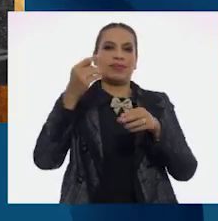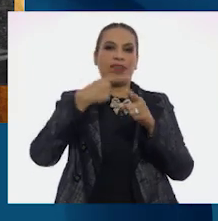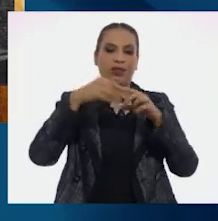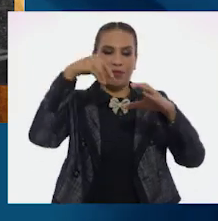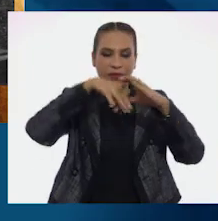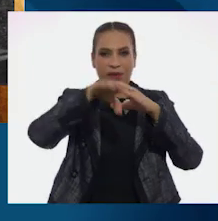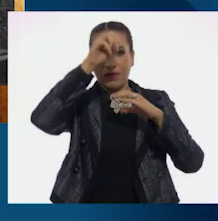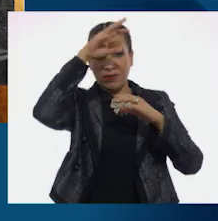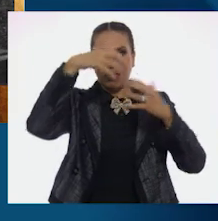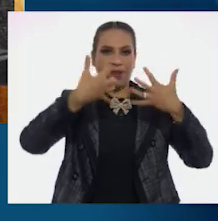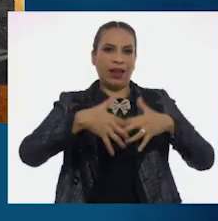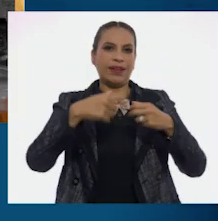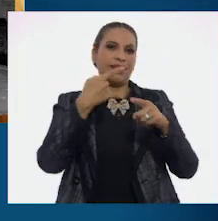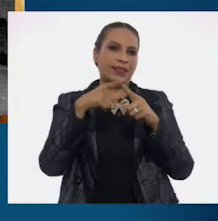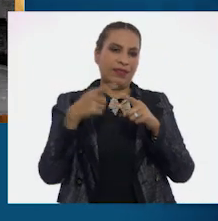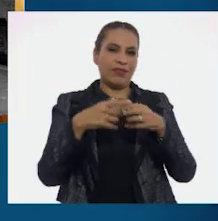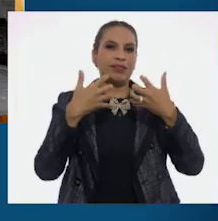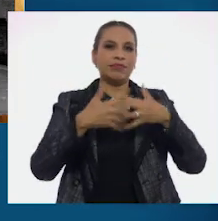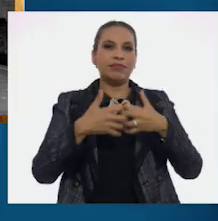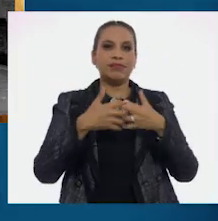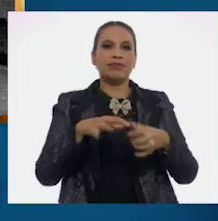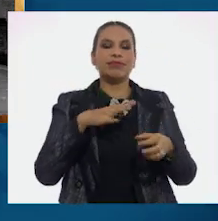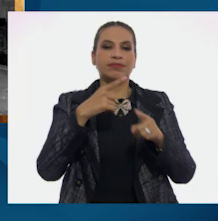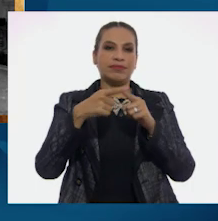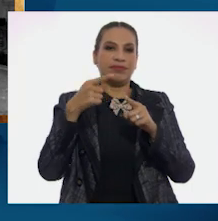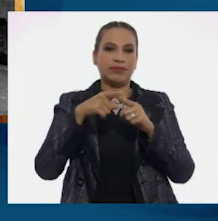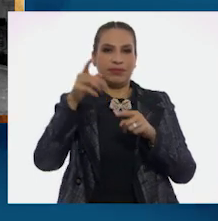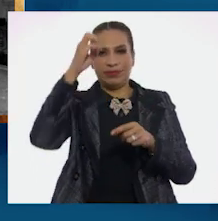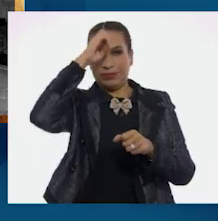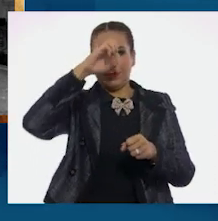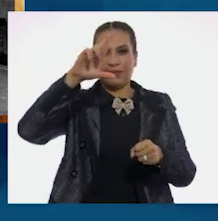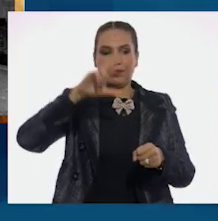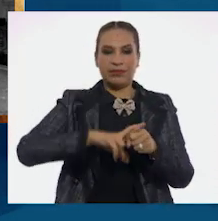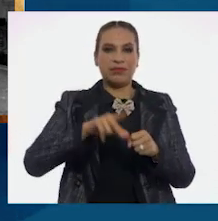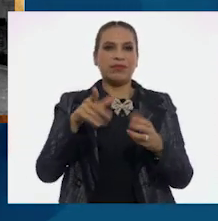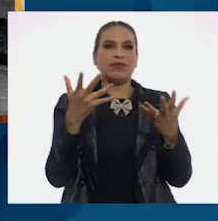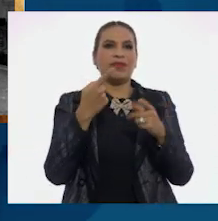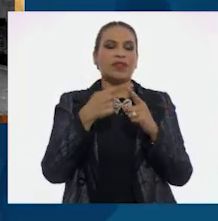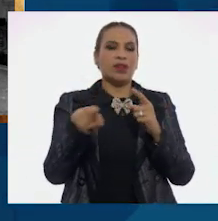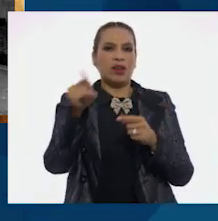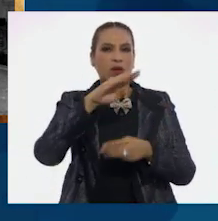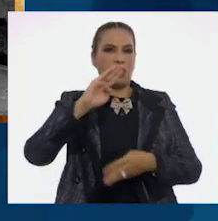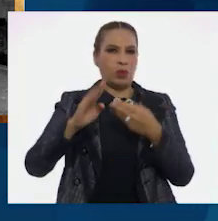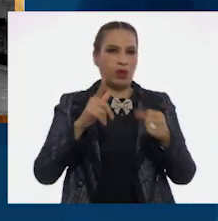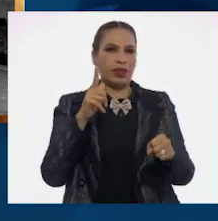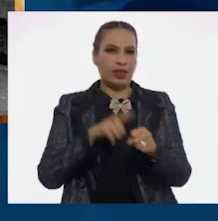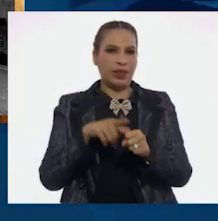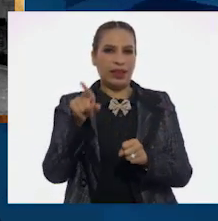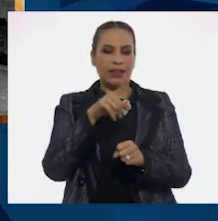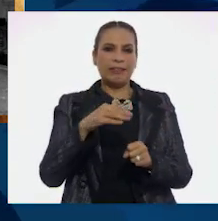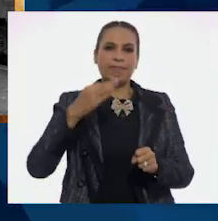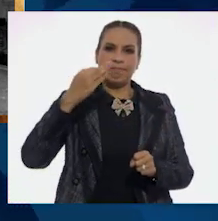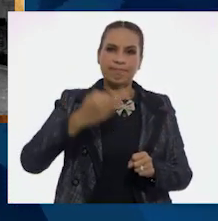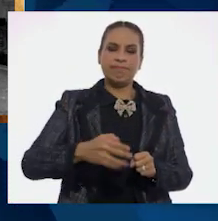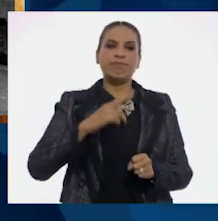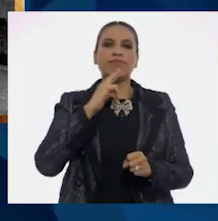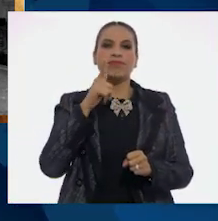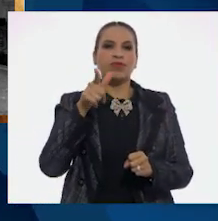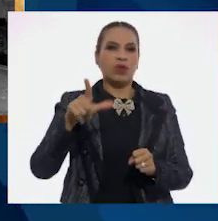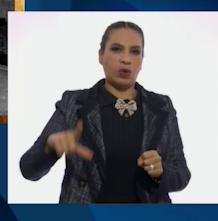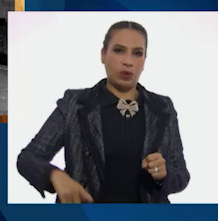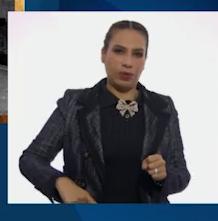de fábricas y de otras industrias a los inversionistas extranjeros hacía que las potencias mundiales aceptaran mejor a su